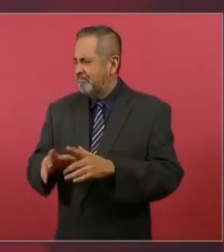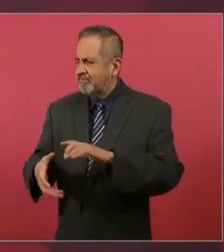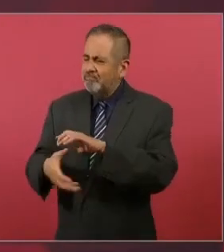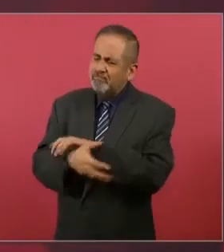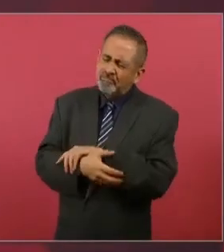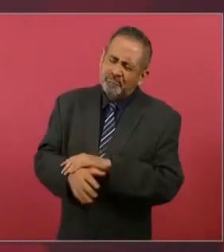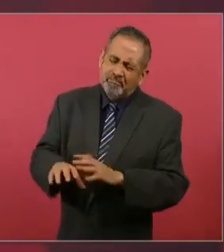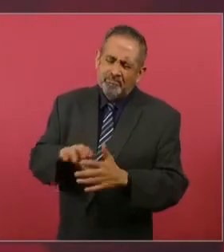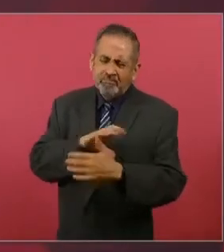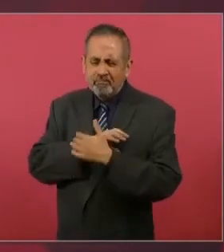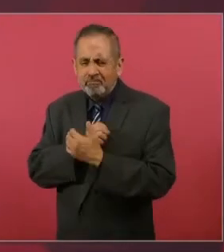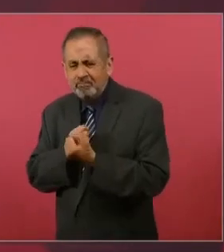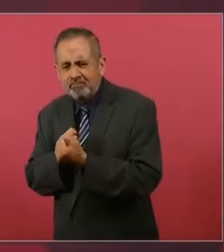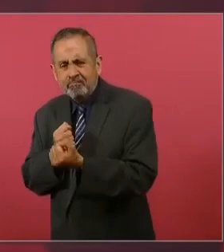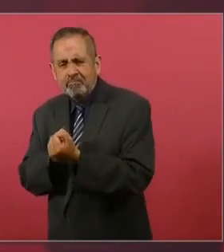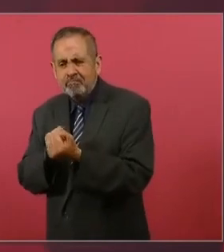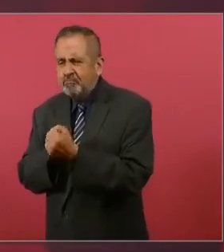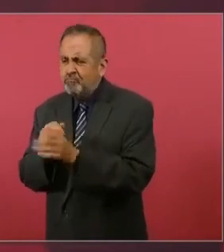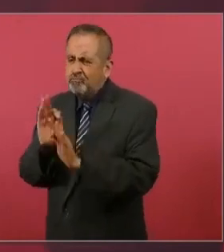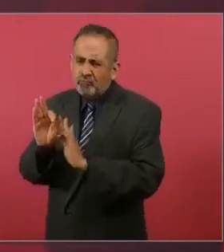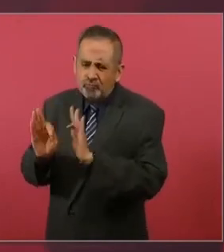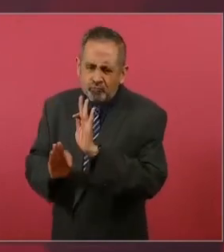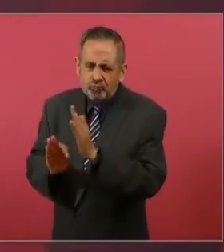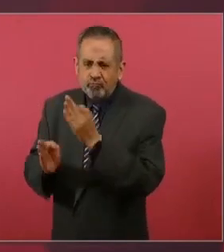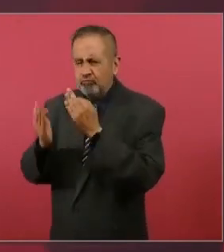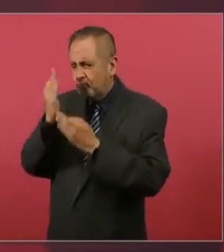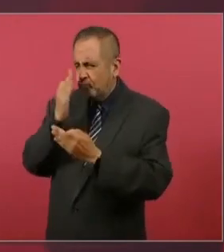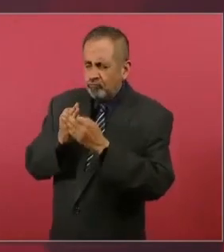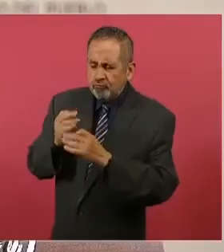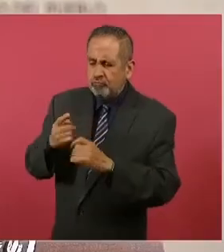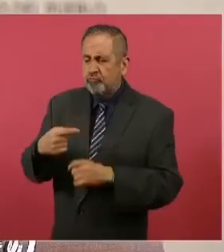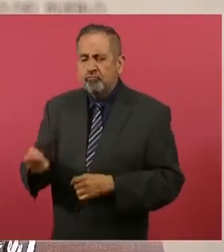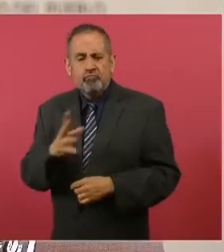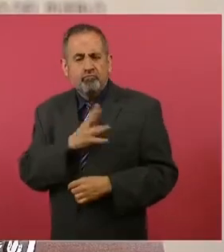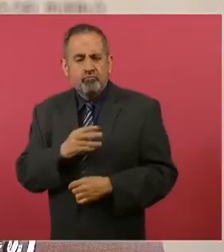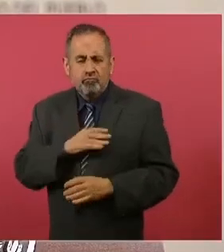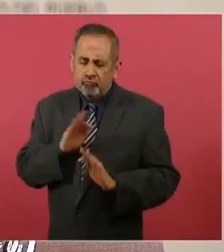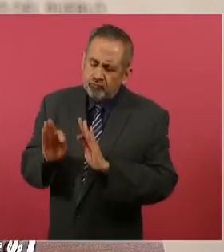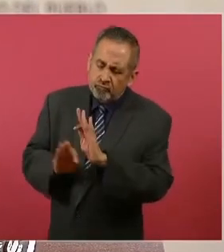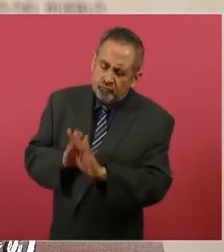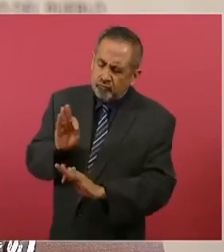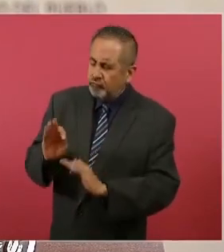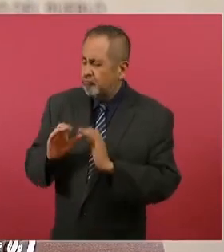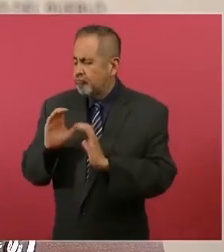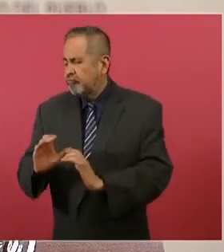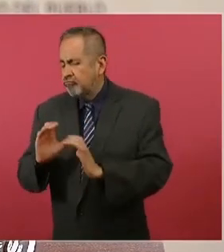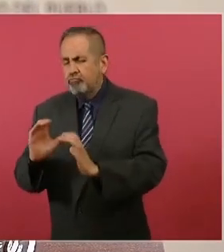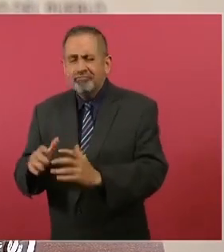familia, apapacharnos, cuidar a los hijos.